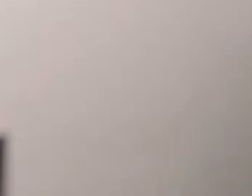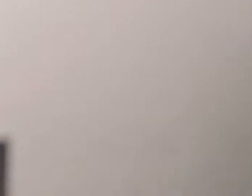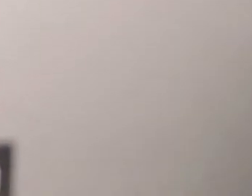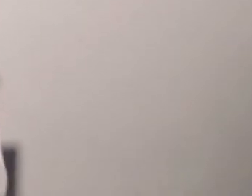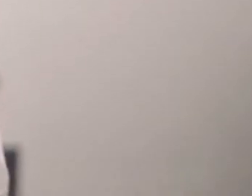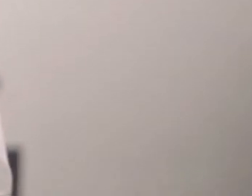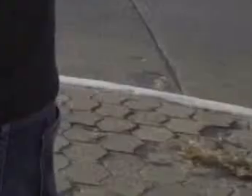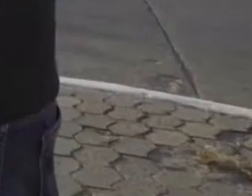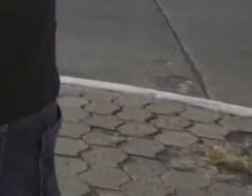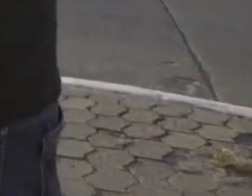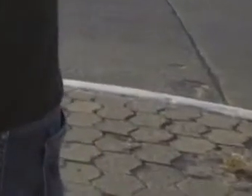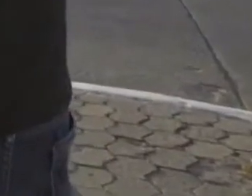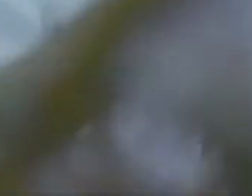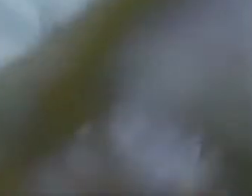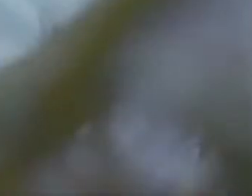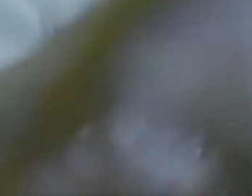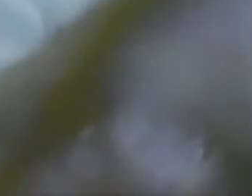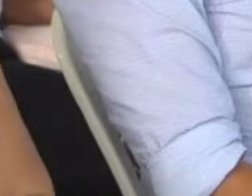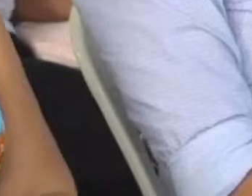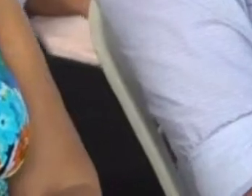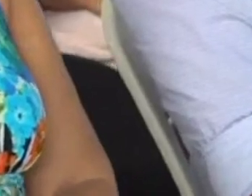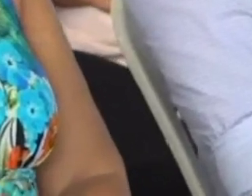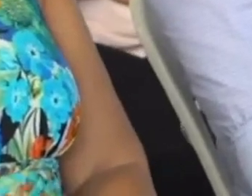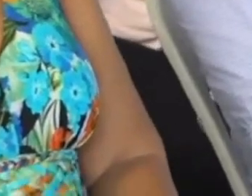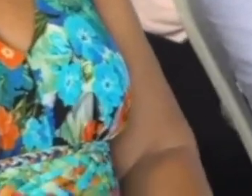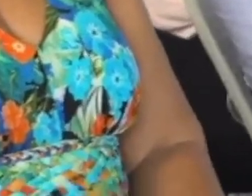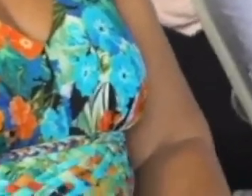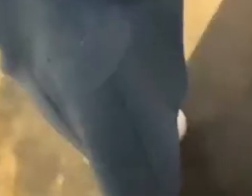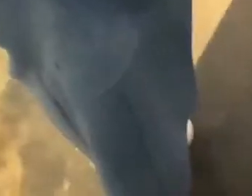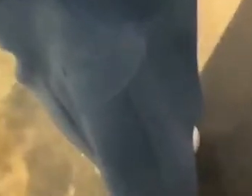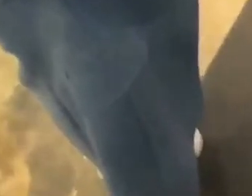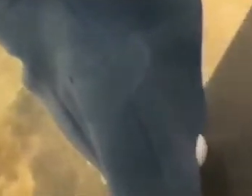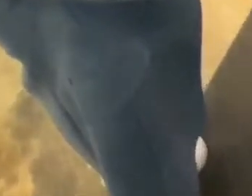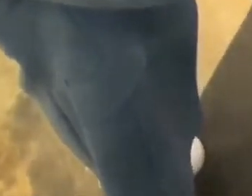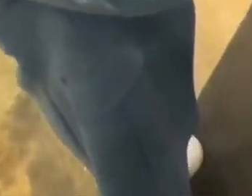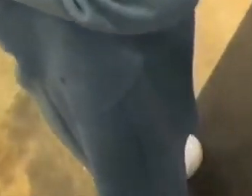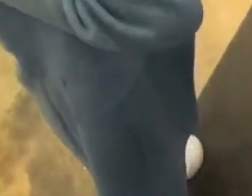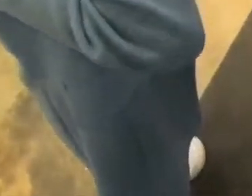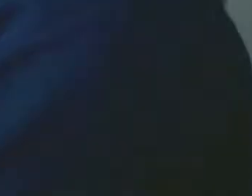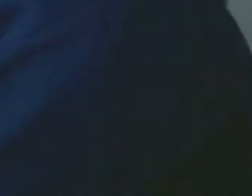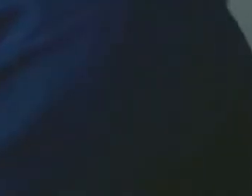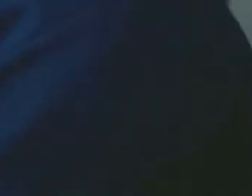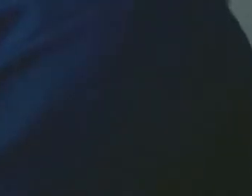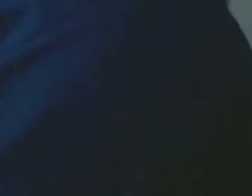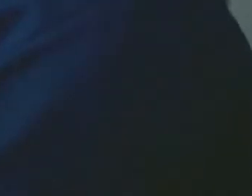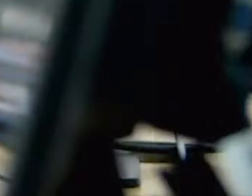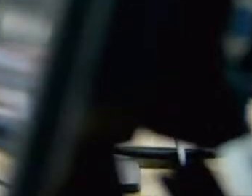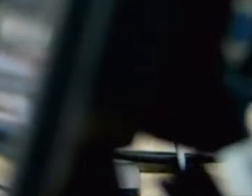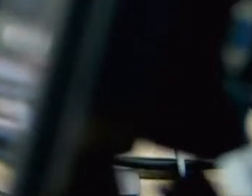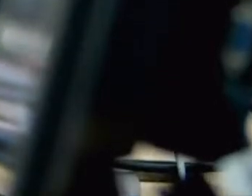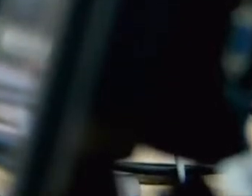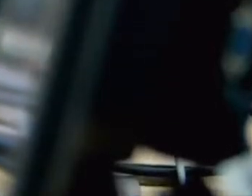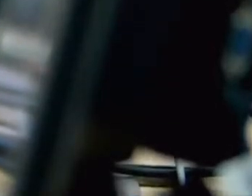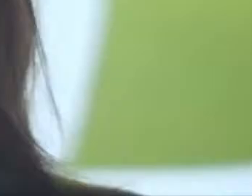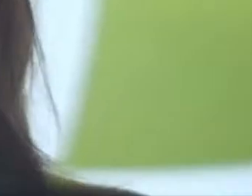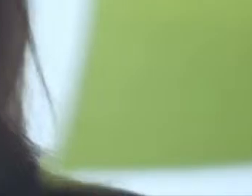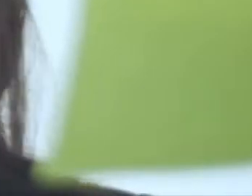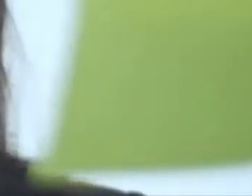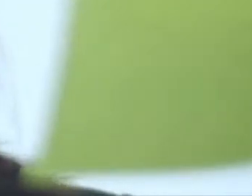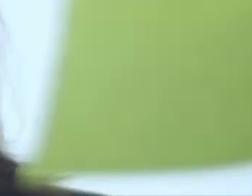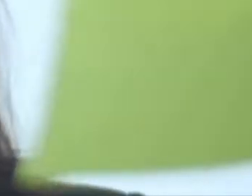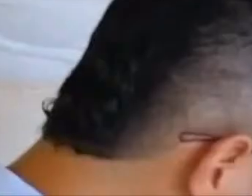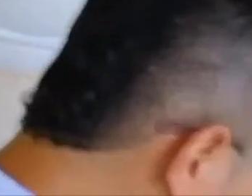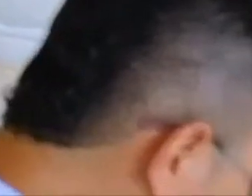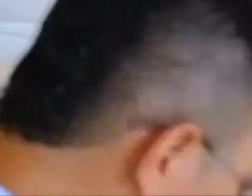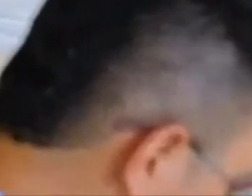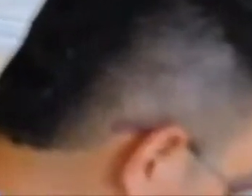con equidad económica, social y ambiental. La reunión de la CEPAL es una de las actividades destacadas de este 2024 declarado como